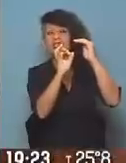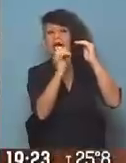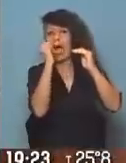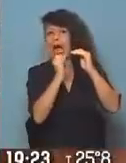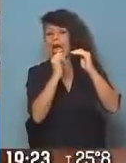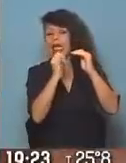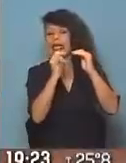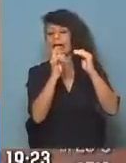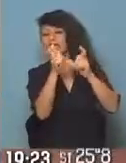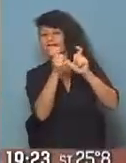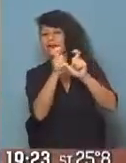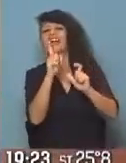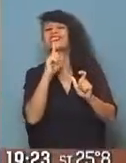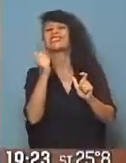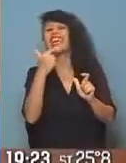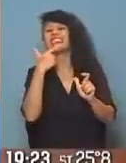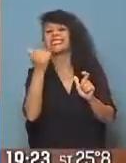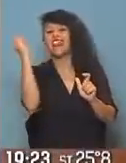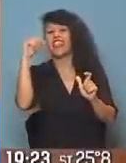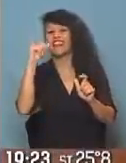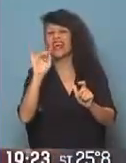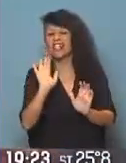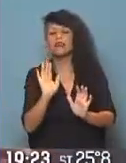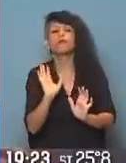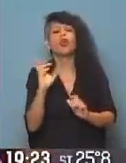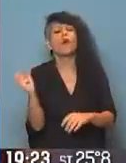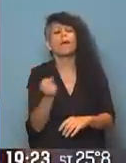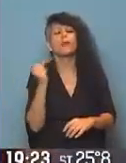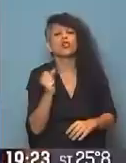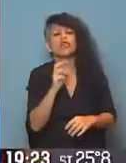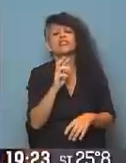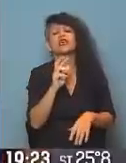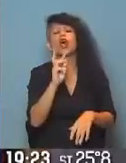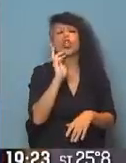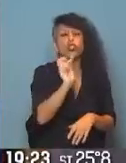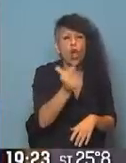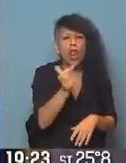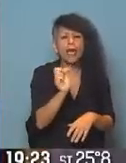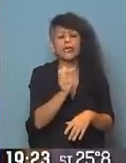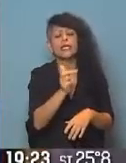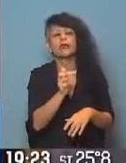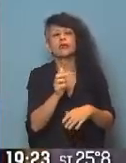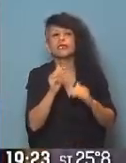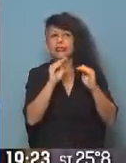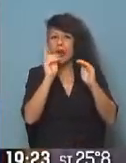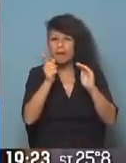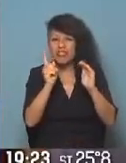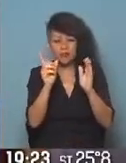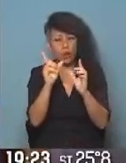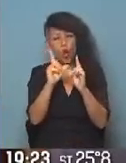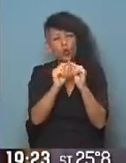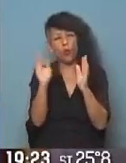se puede mover pero es importante que el dólar y los futuros estén entre las bandas de flotación que definió el central y eso